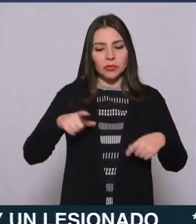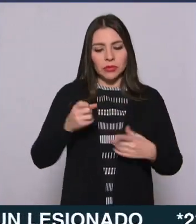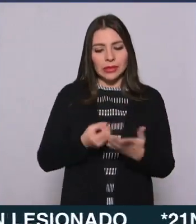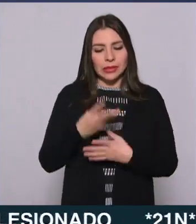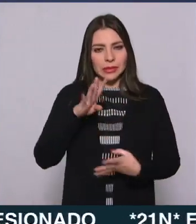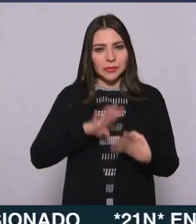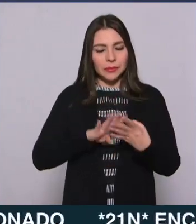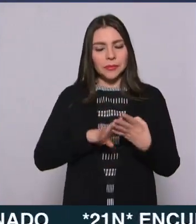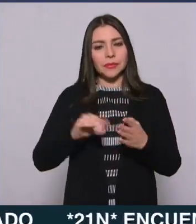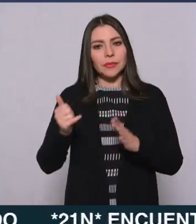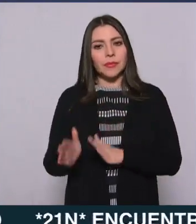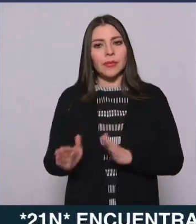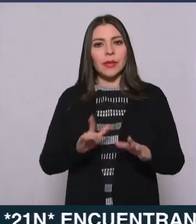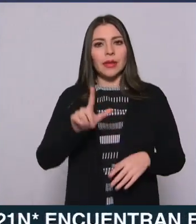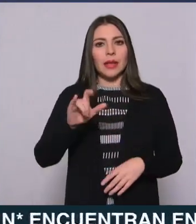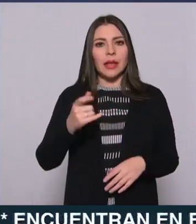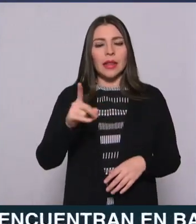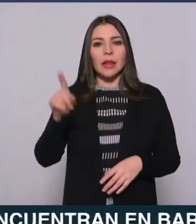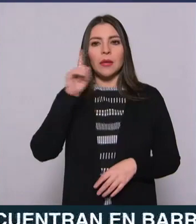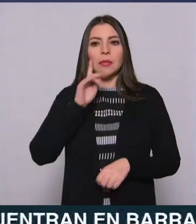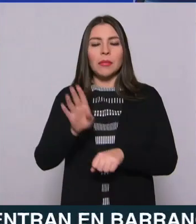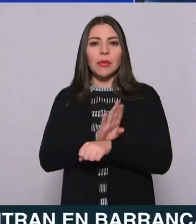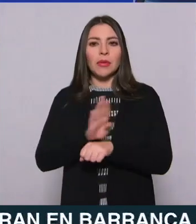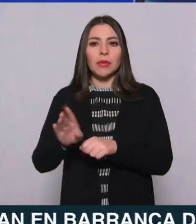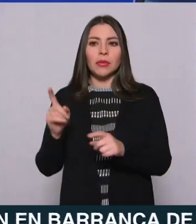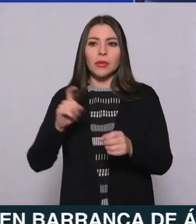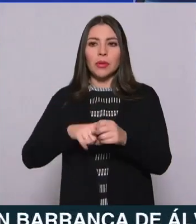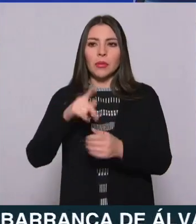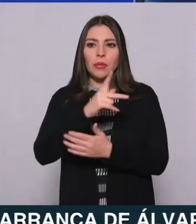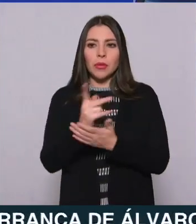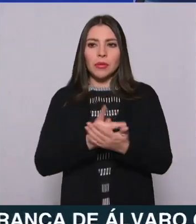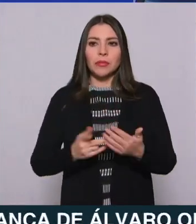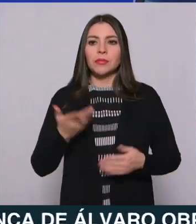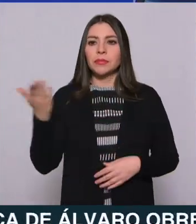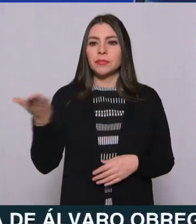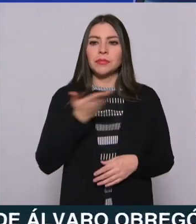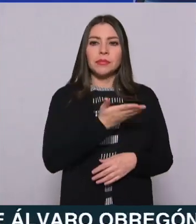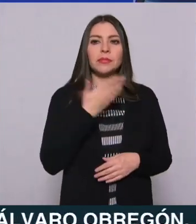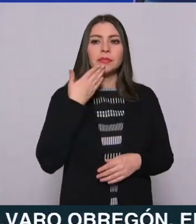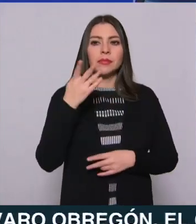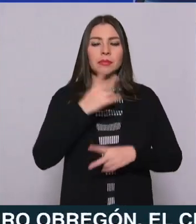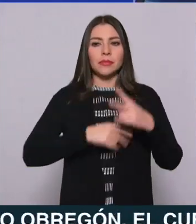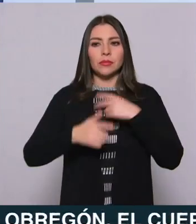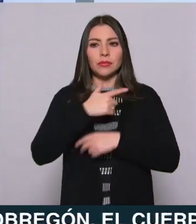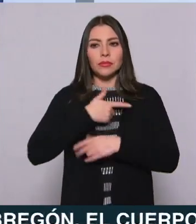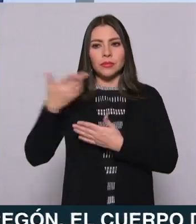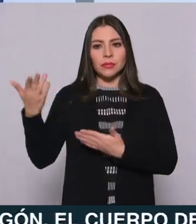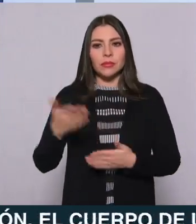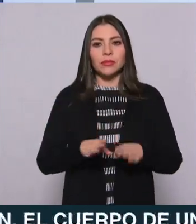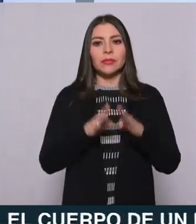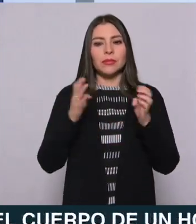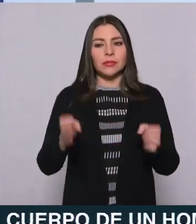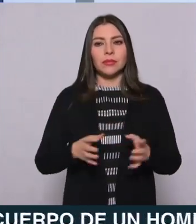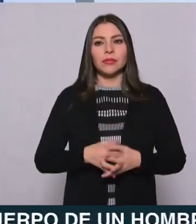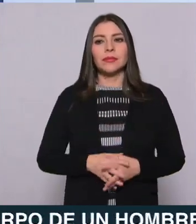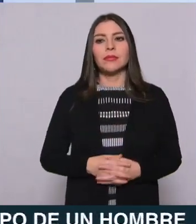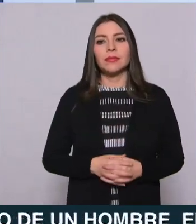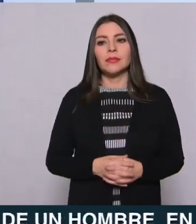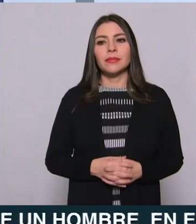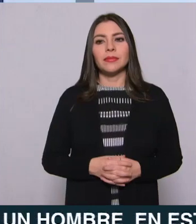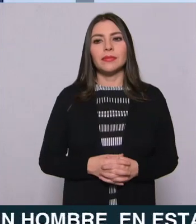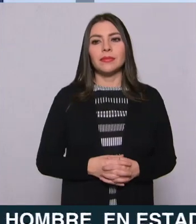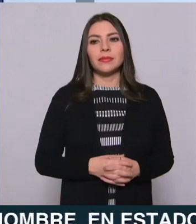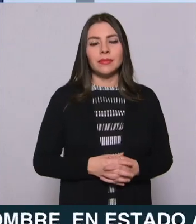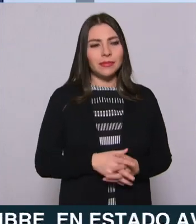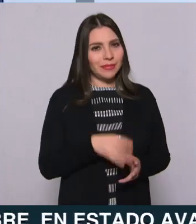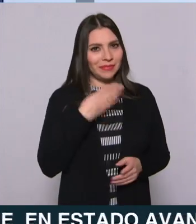es beneficiaria de este programa. Bienvenidas, Alejandra, Eva, un gusto recibirlas. ¿Cómo les va? Muchísimas gracias por la invitación.